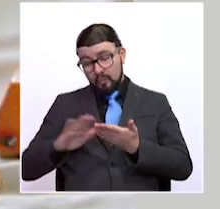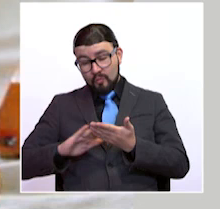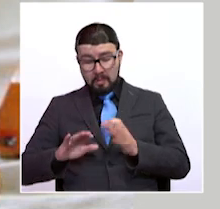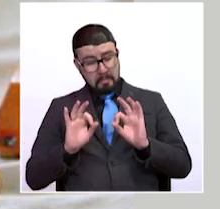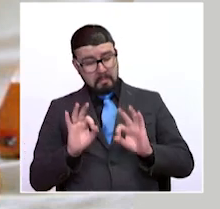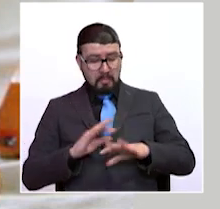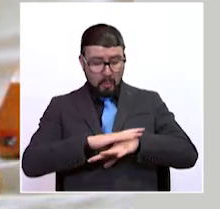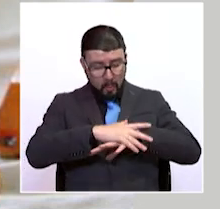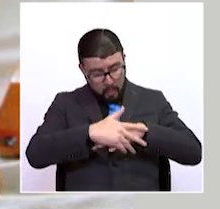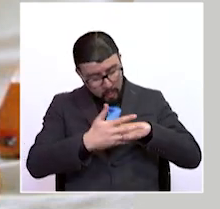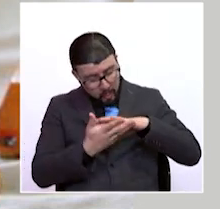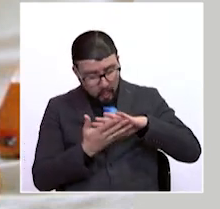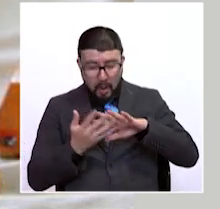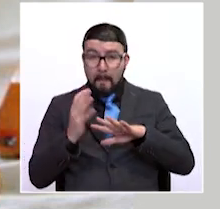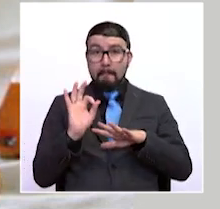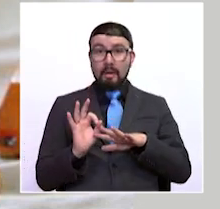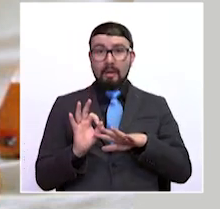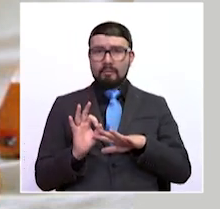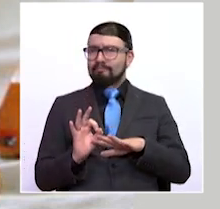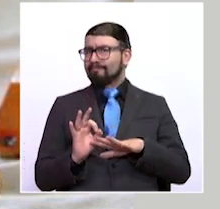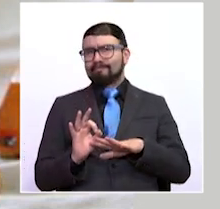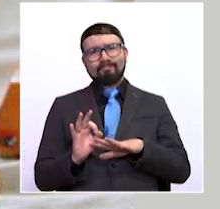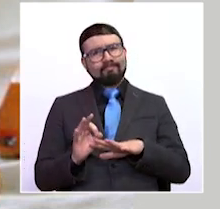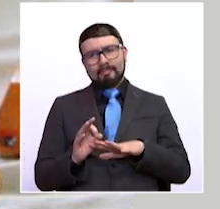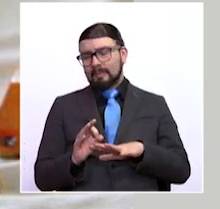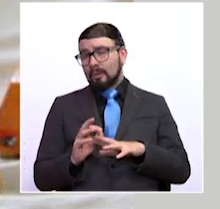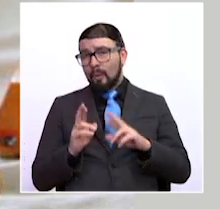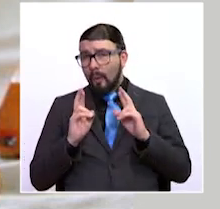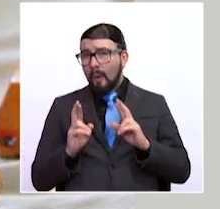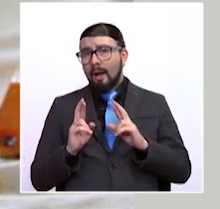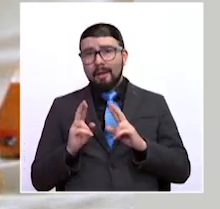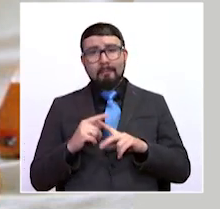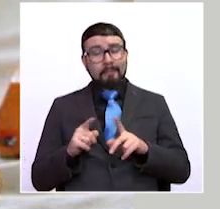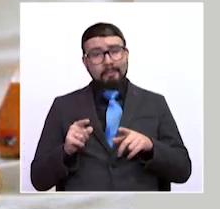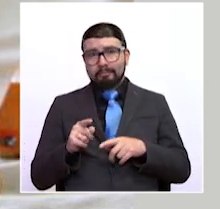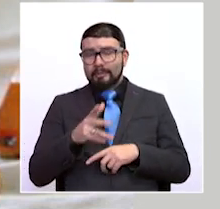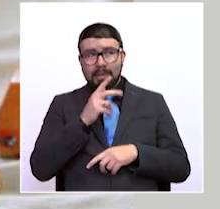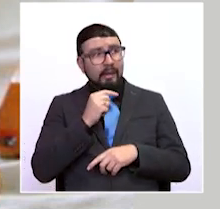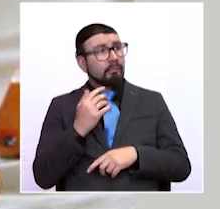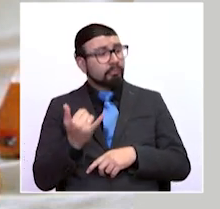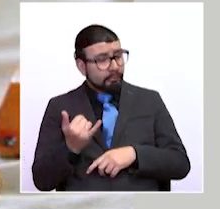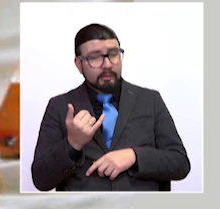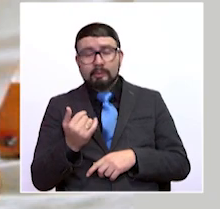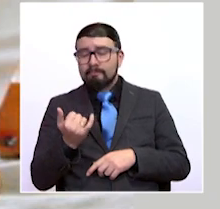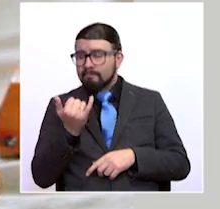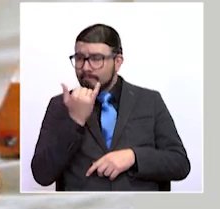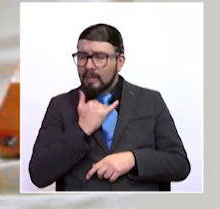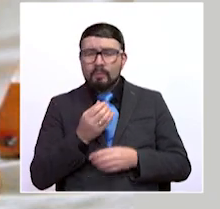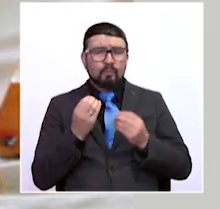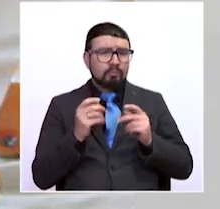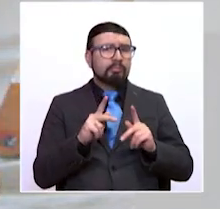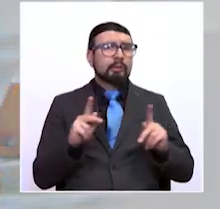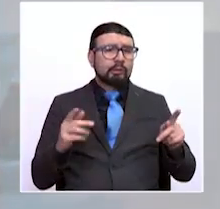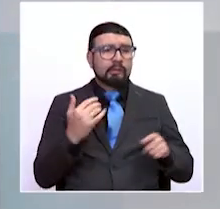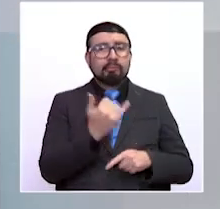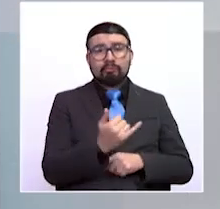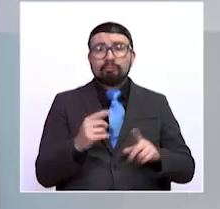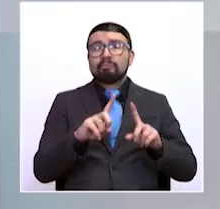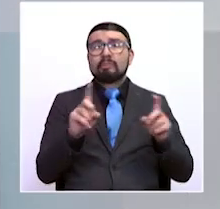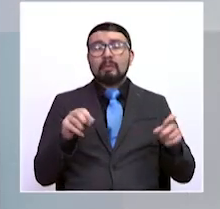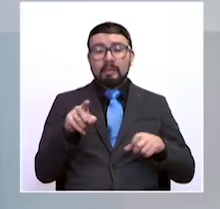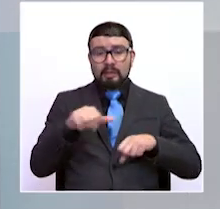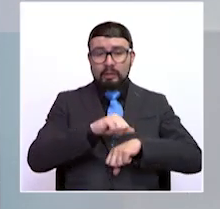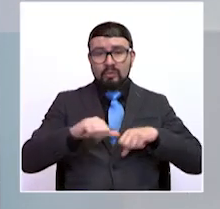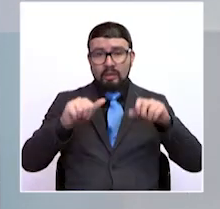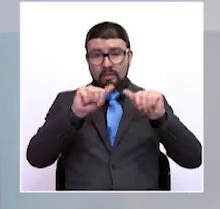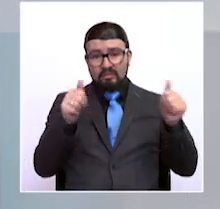si nada. Ojalá. Y eso es un error que muchos tienen con el tema de la cirugía plástica, porque la fisiología